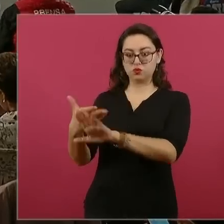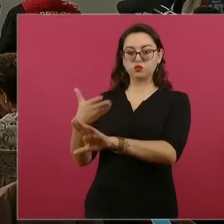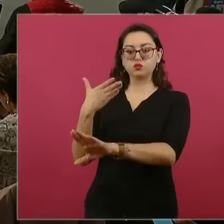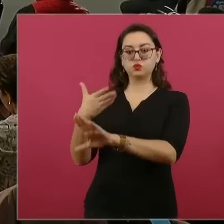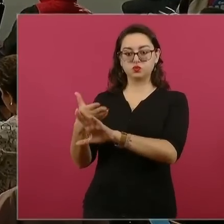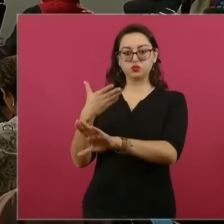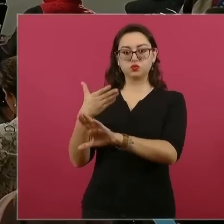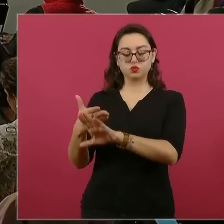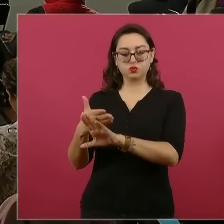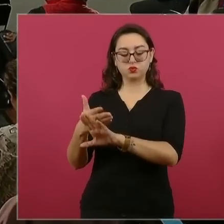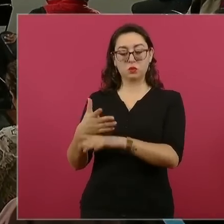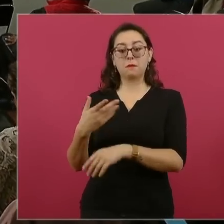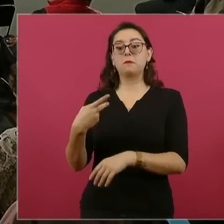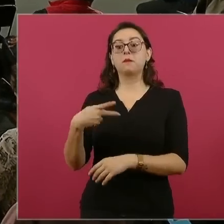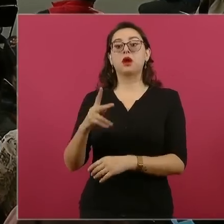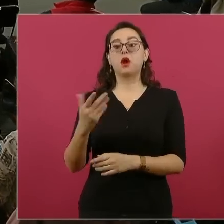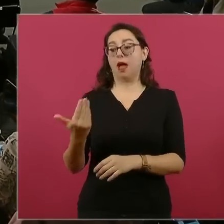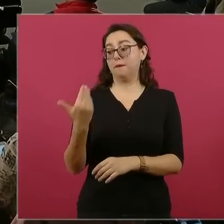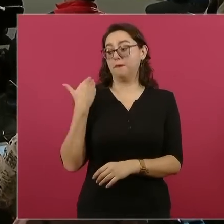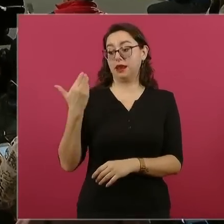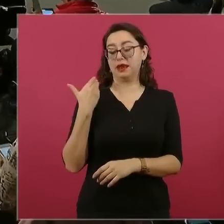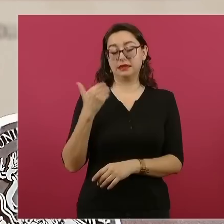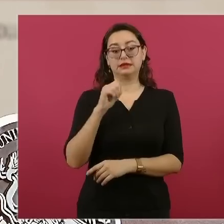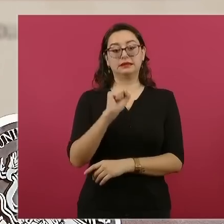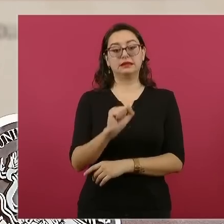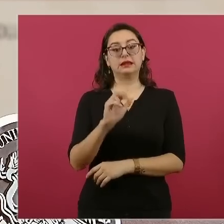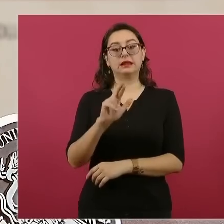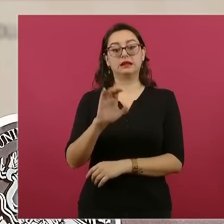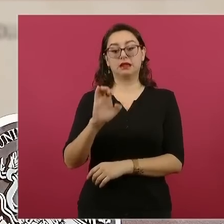la opinión de Dolia.